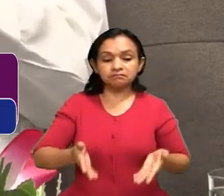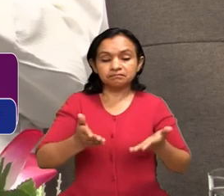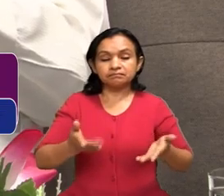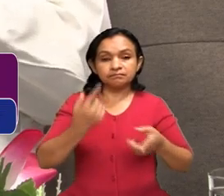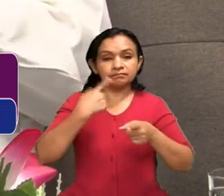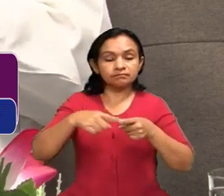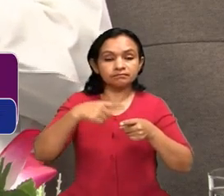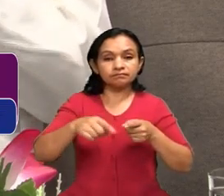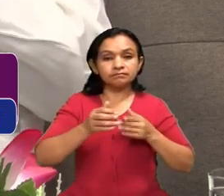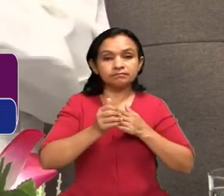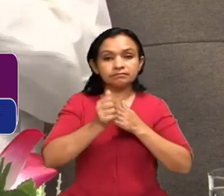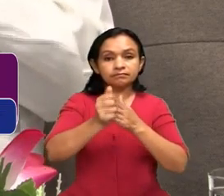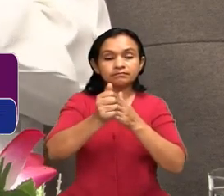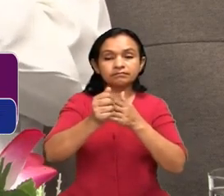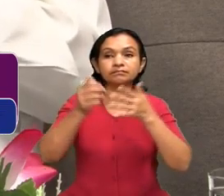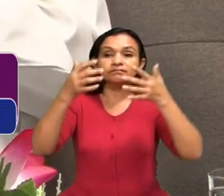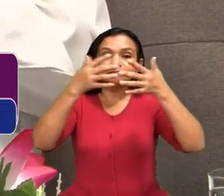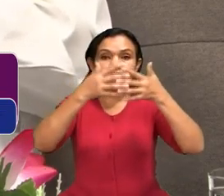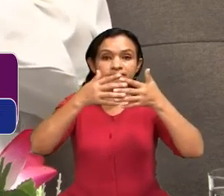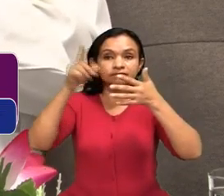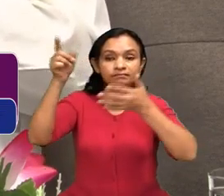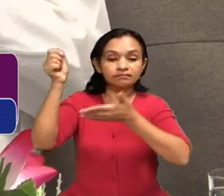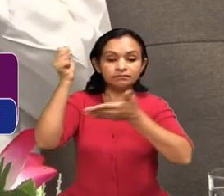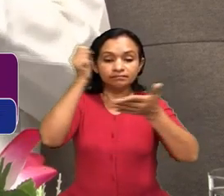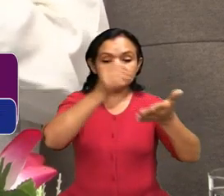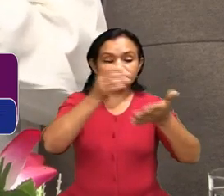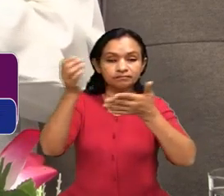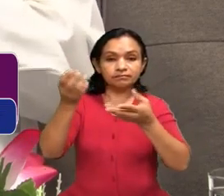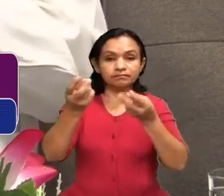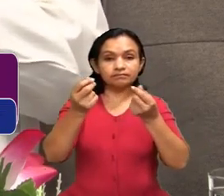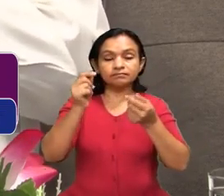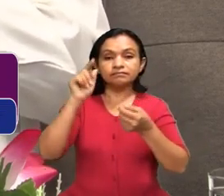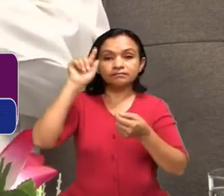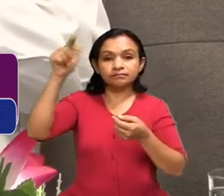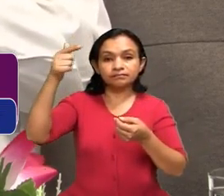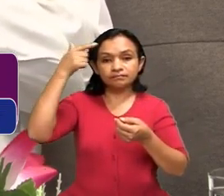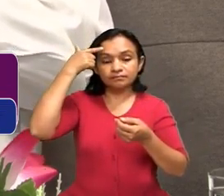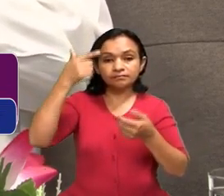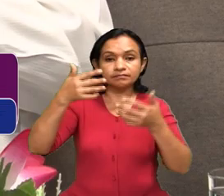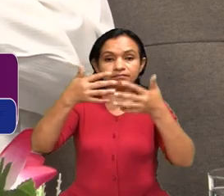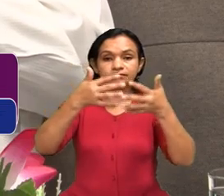dirigida desde los Estados Unidos, desde el gobierno de los Estados Unidos.